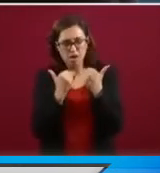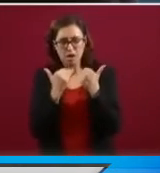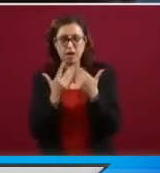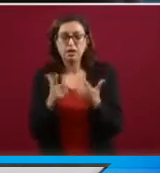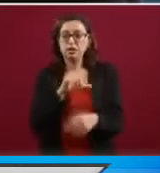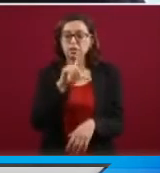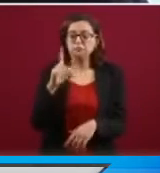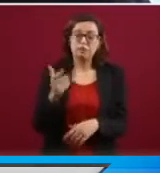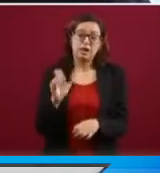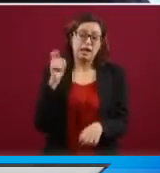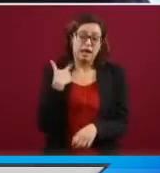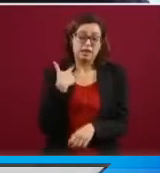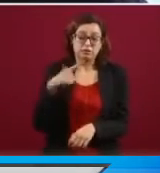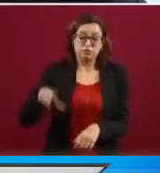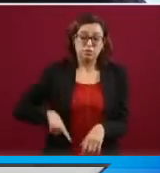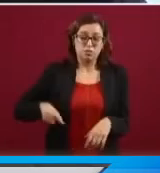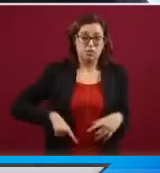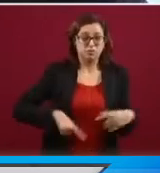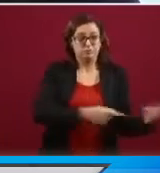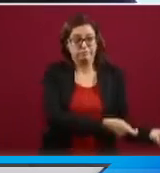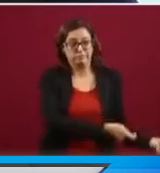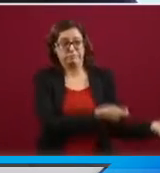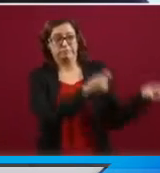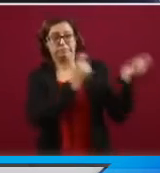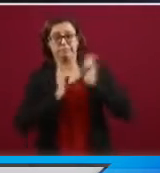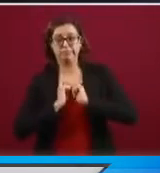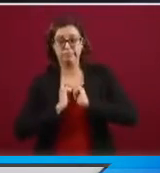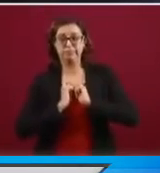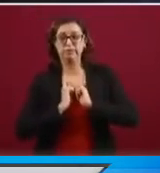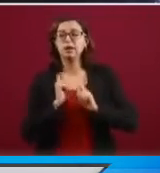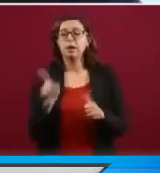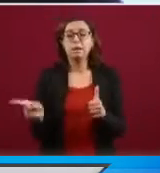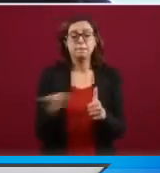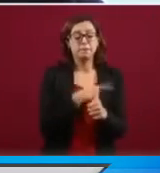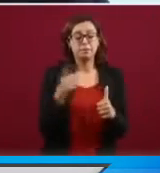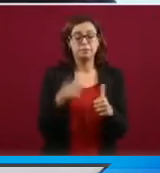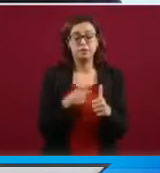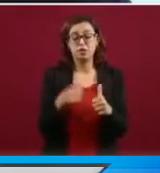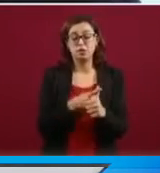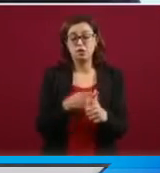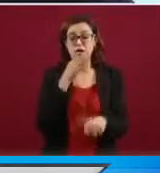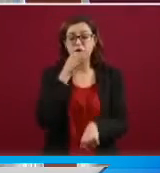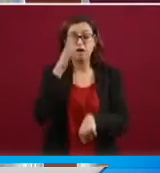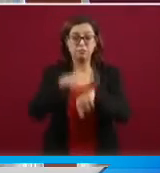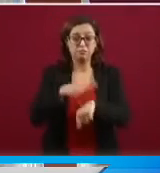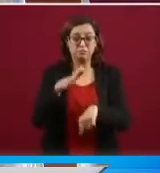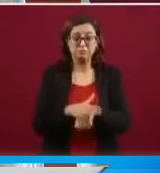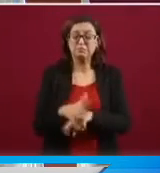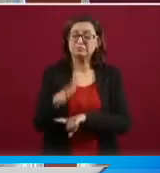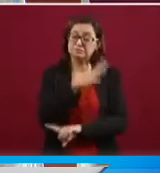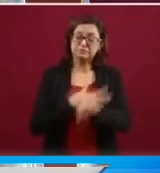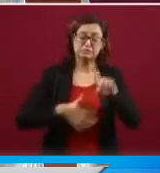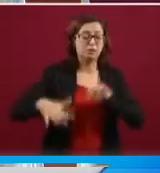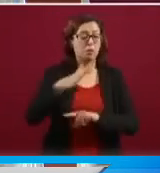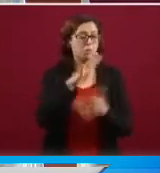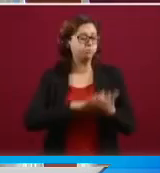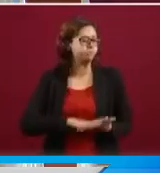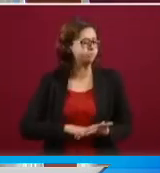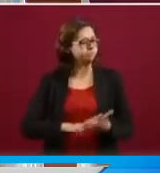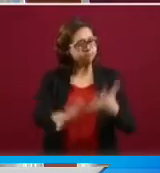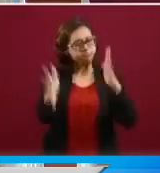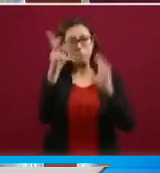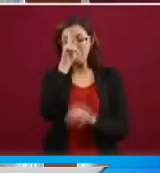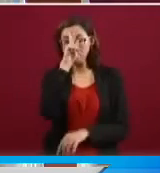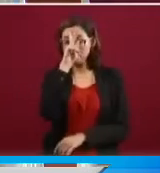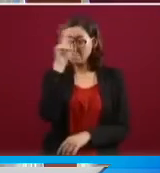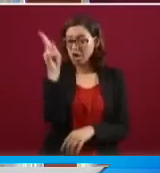inseguridad crónica durante el periodo neoliberal. El proyecto de seguridad parte de que la paz y la tranquilidad son fruto de la justicia, combatiendo la